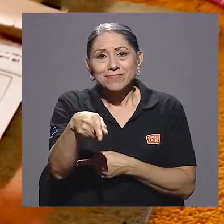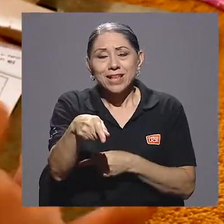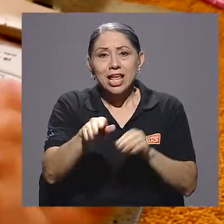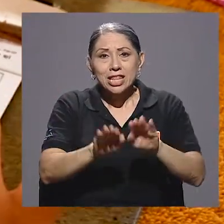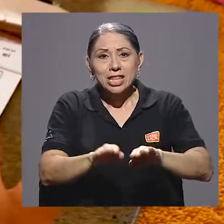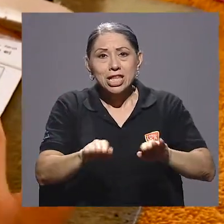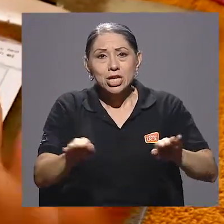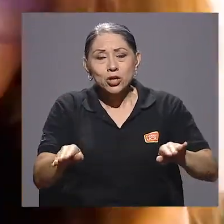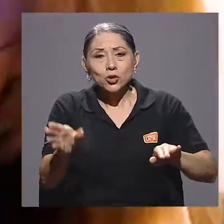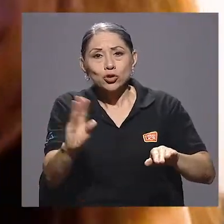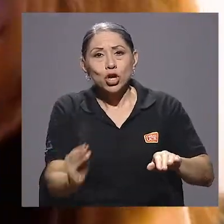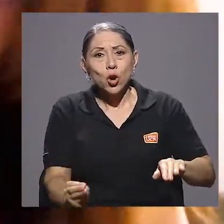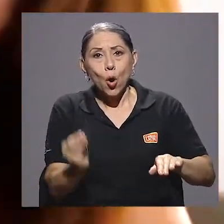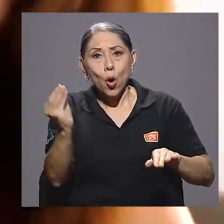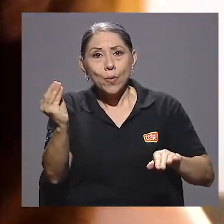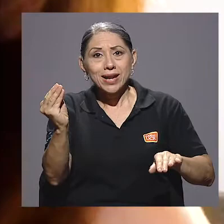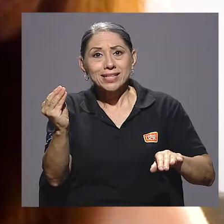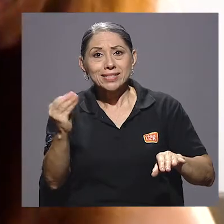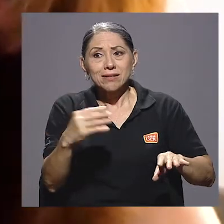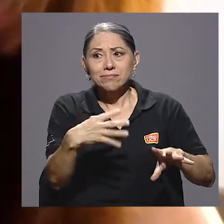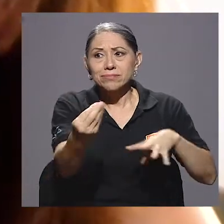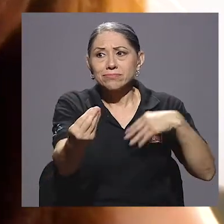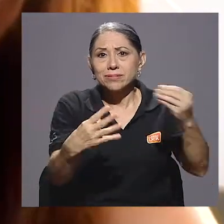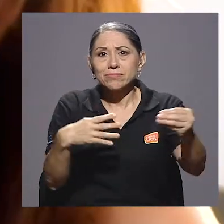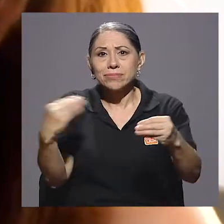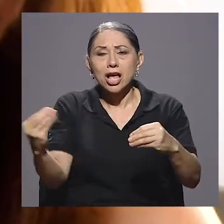los niños y jóvenes en los hogares